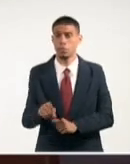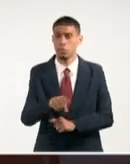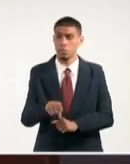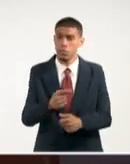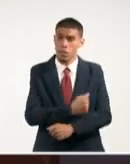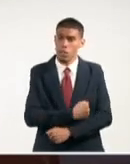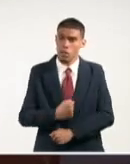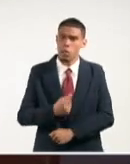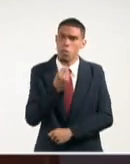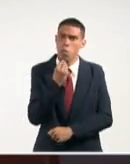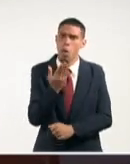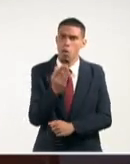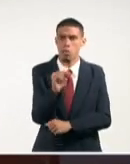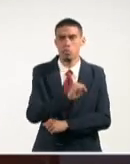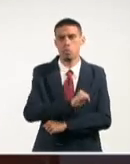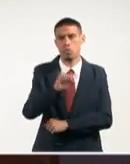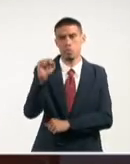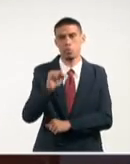y desarrollarlos.